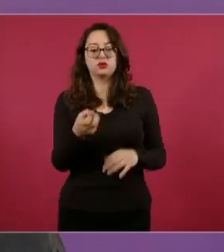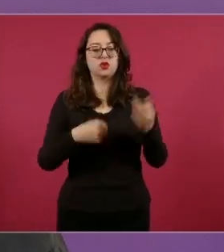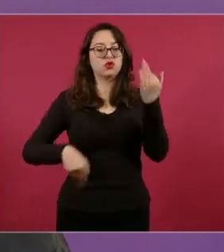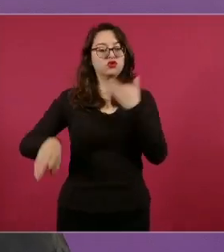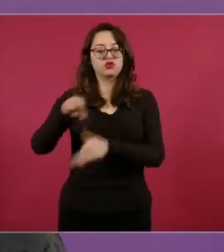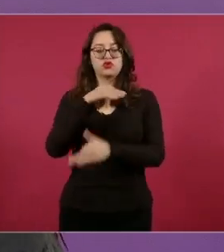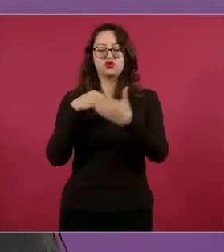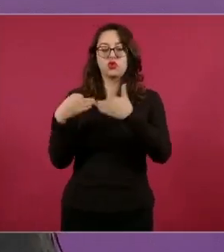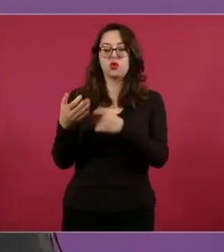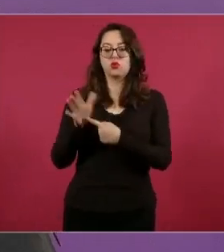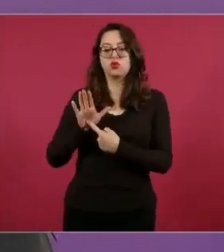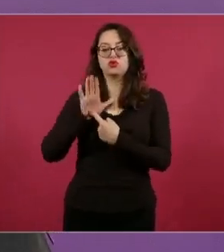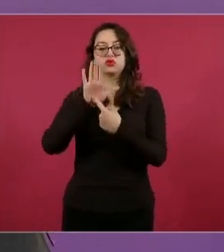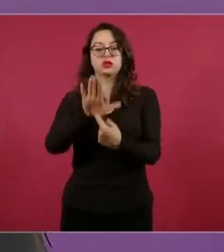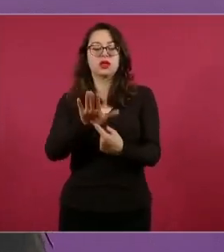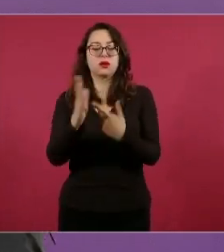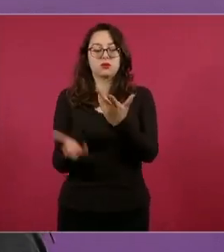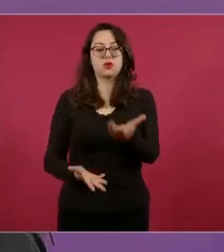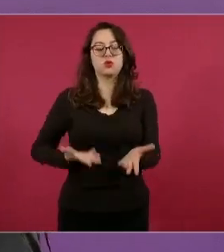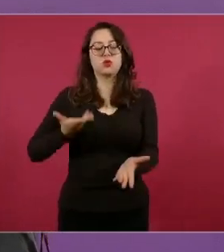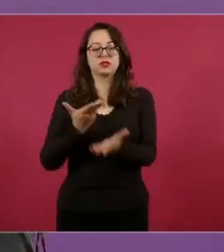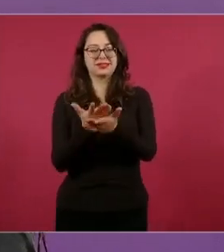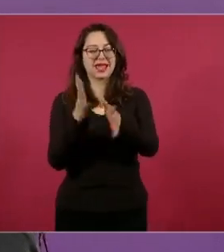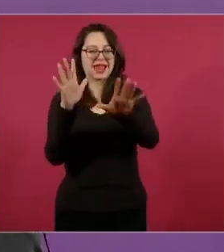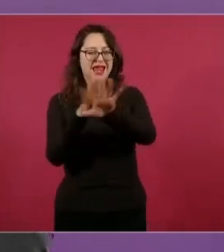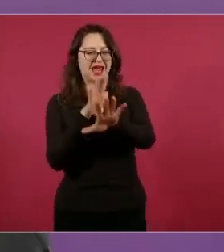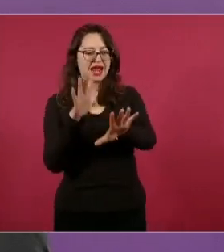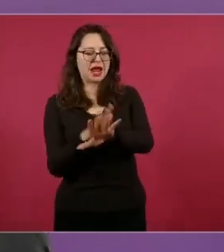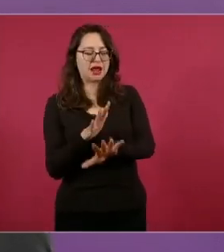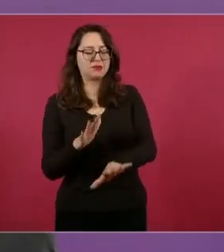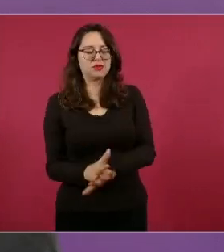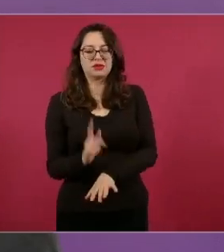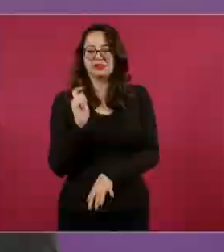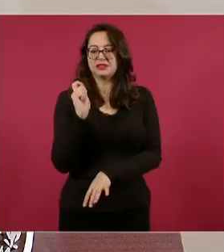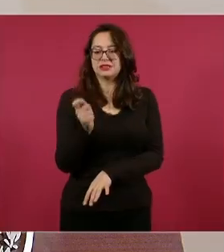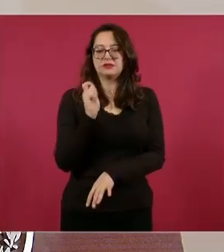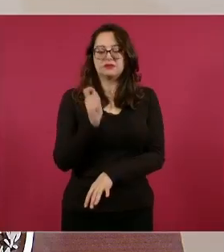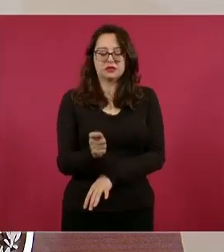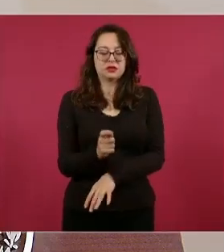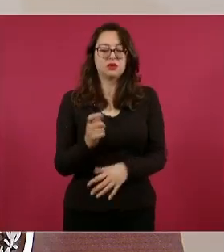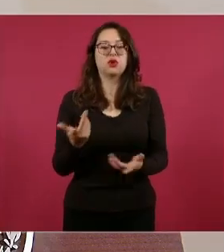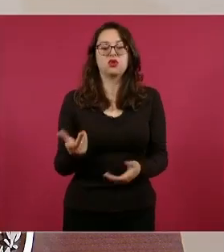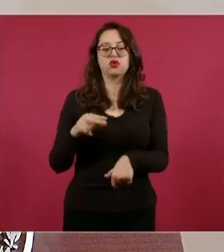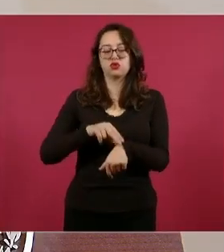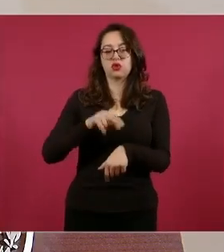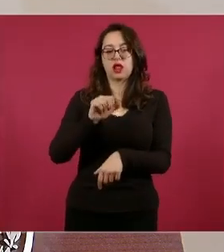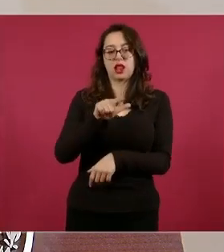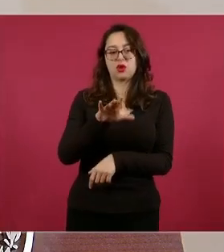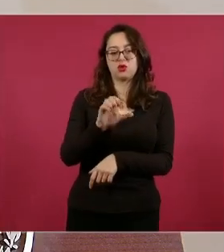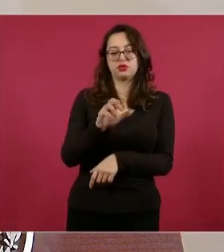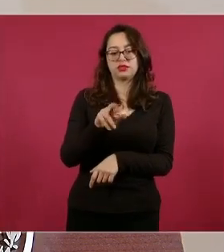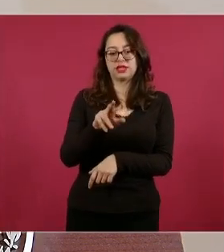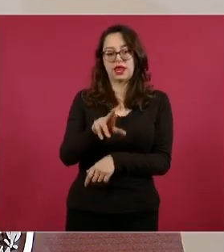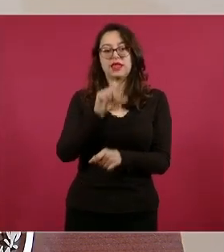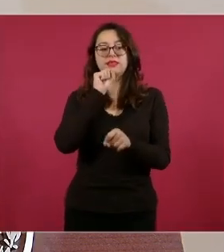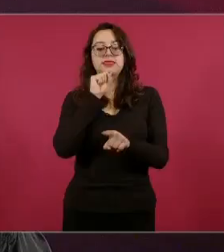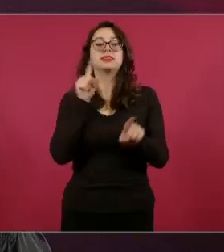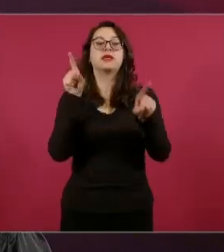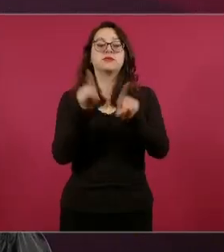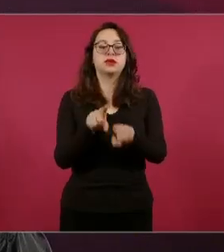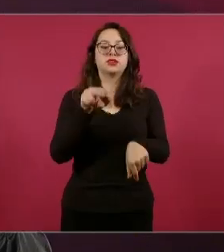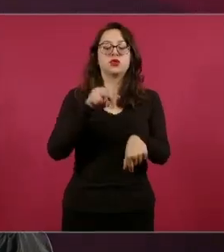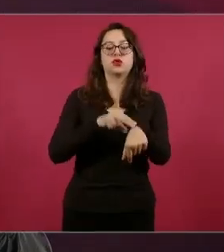Alcocer, la propuesta de modificación al artículo cuarto, y después por el doctor Alejandro